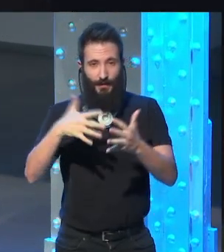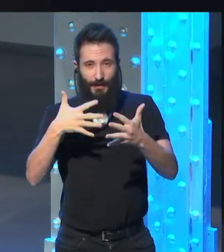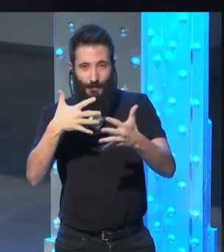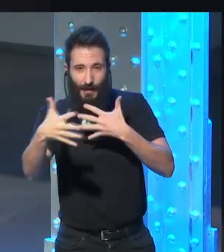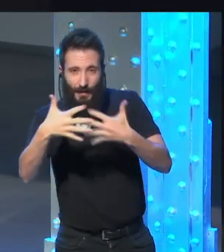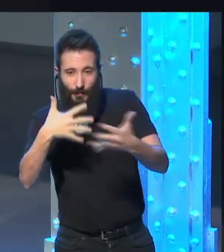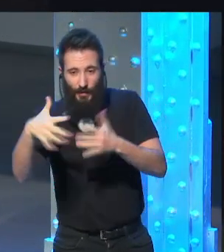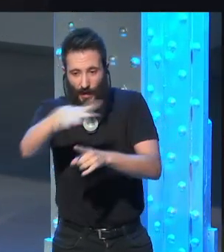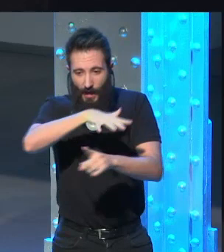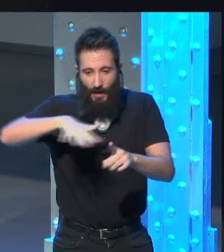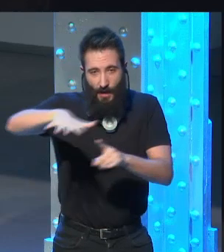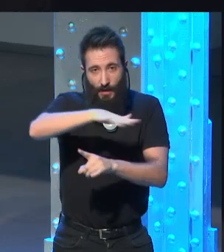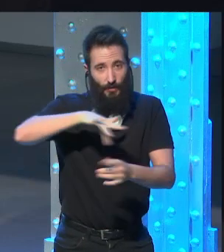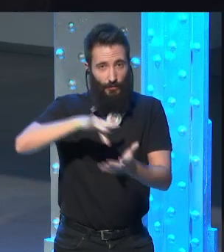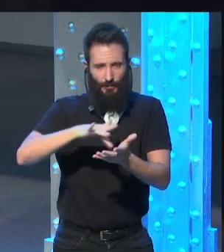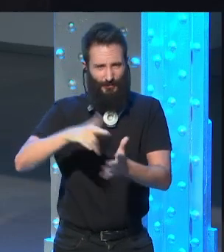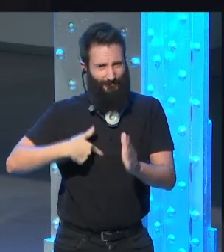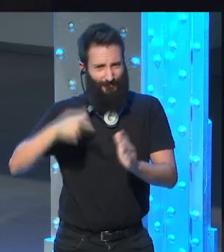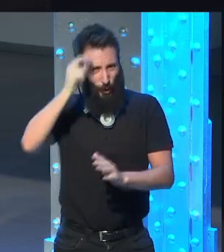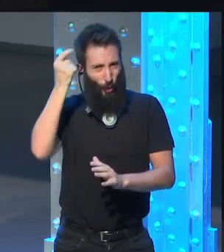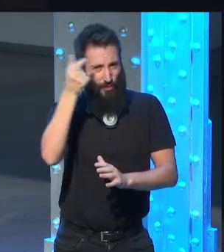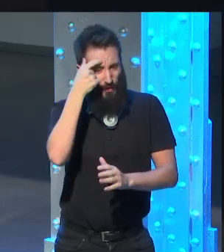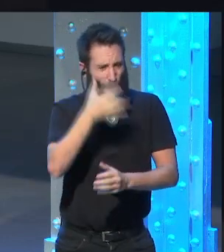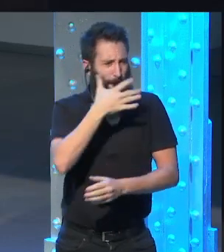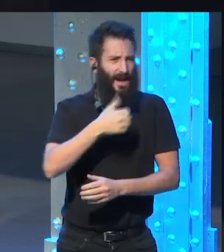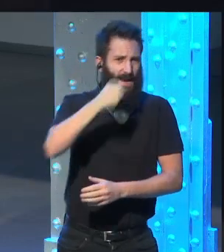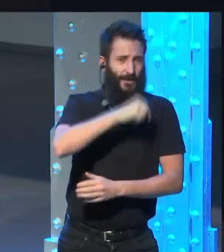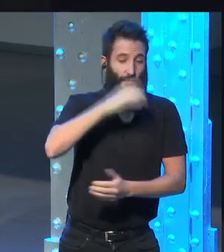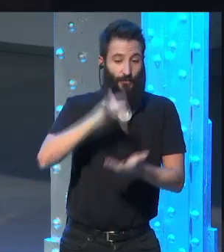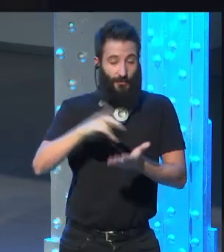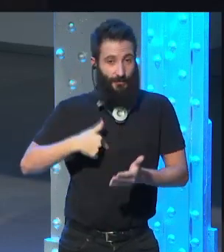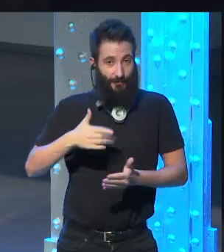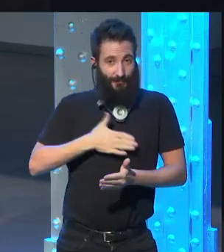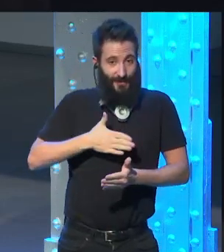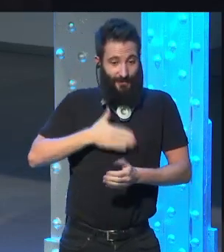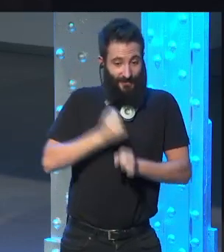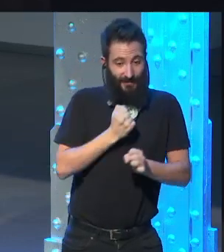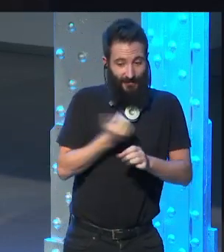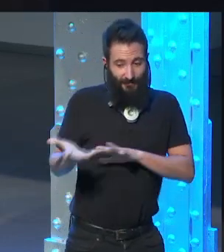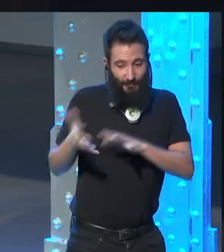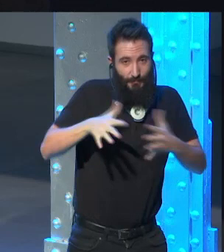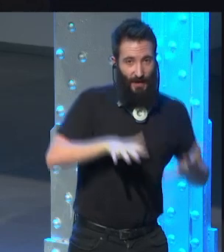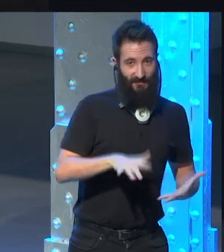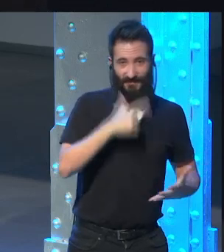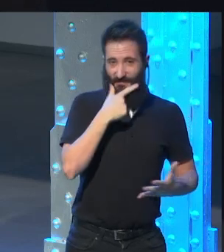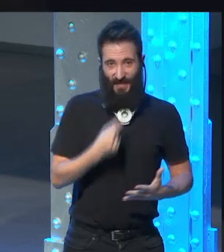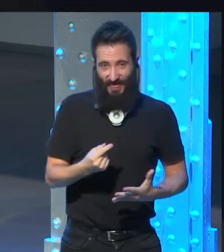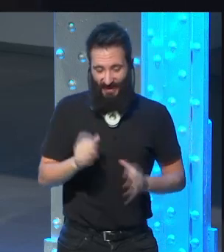manipula a su alrededor. O sea, lo encontré un concepto fascinante que lo he empezado a utilizar en mi propio trabajo, en ese